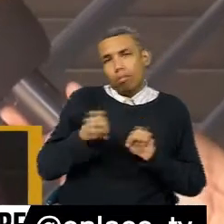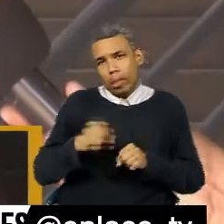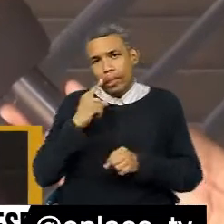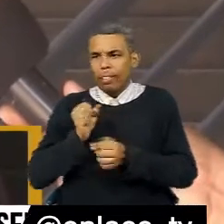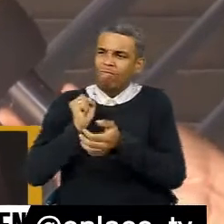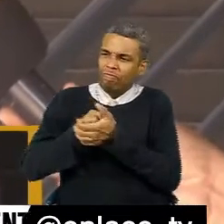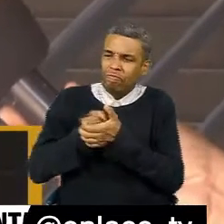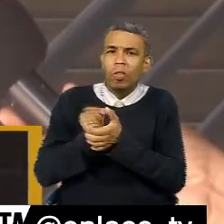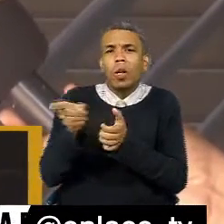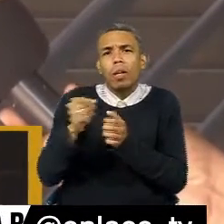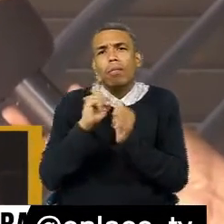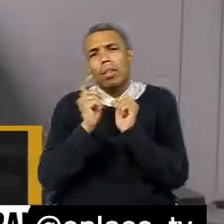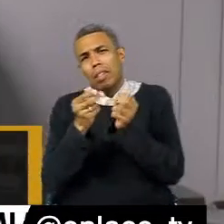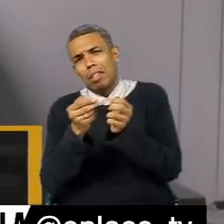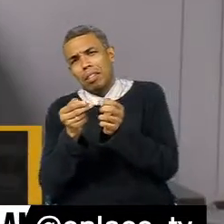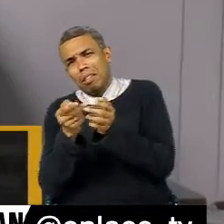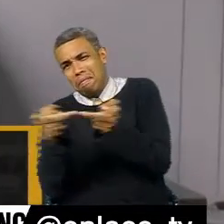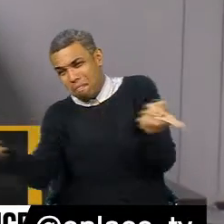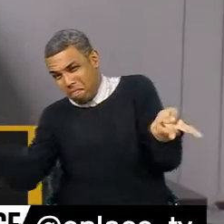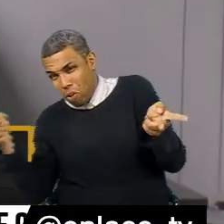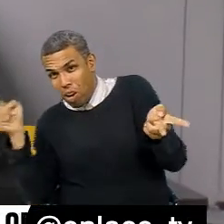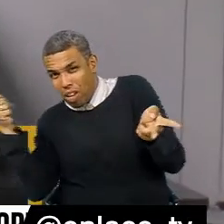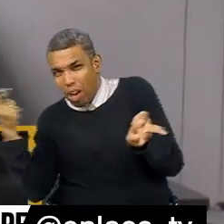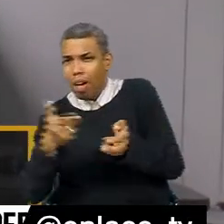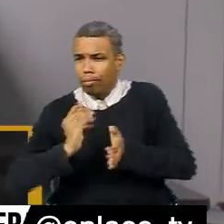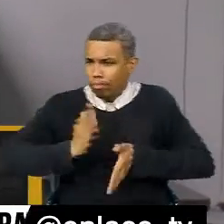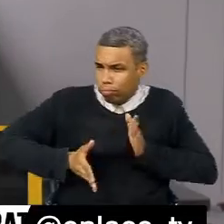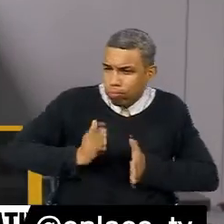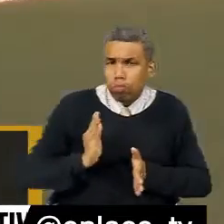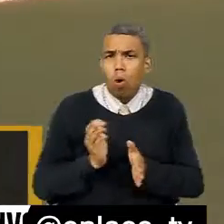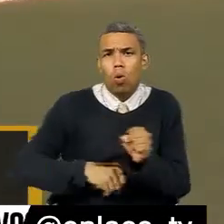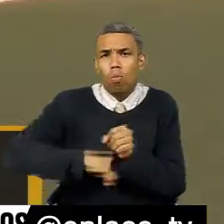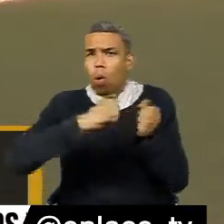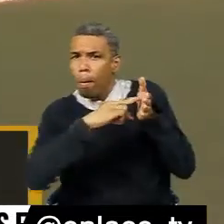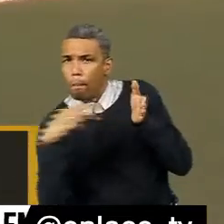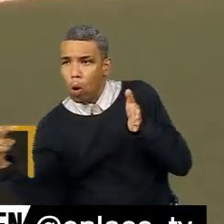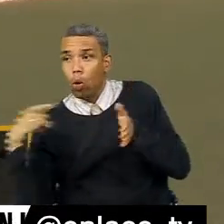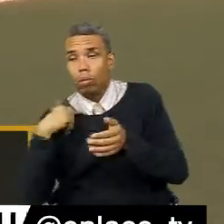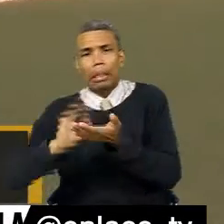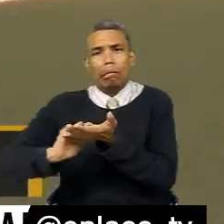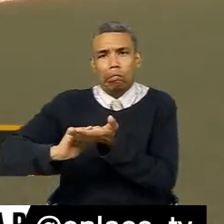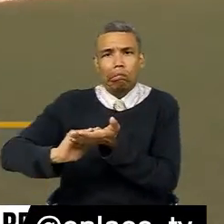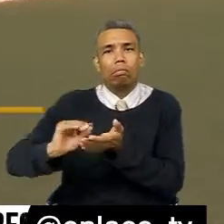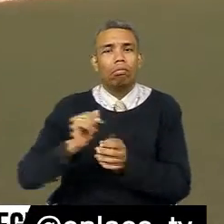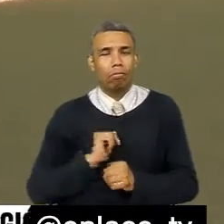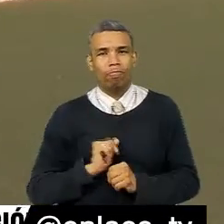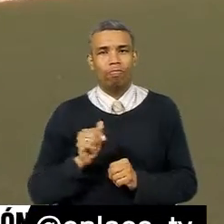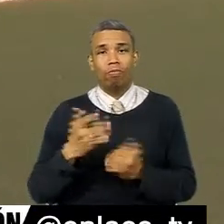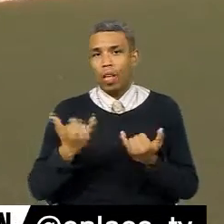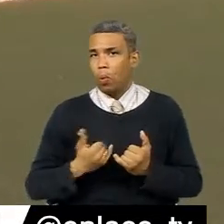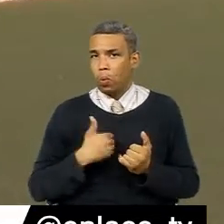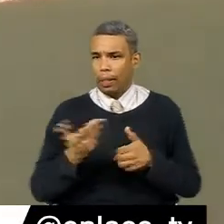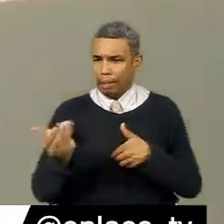para que ellos puedan ocupar esos espacios. Desde este lunes todo lo administrativo es atendido en estas nuevas oficinas del Instituto del Deporte y la